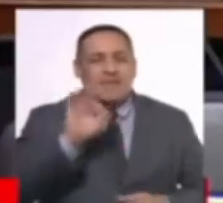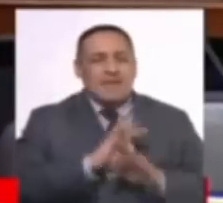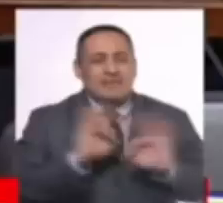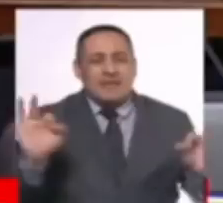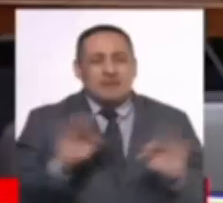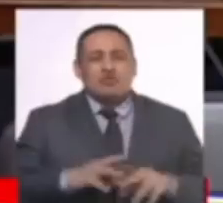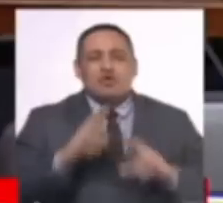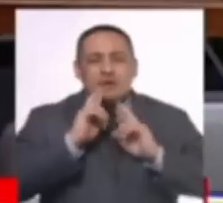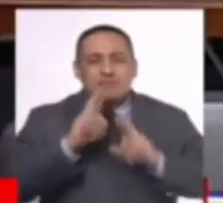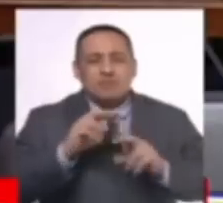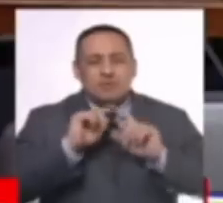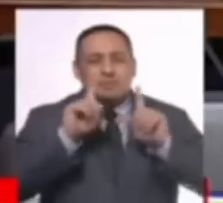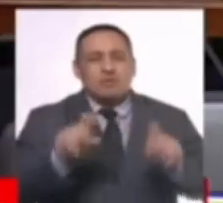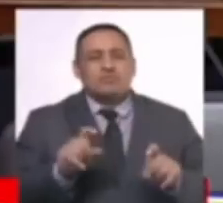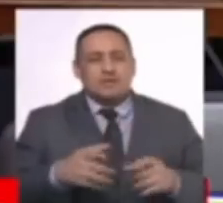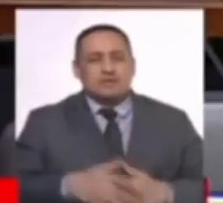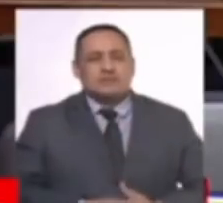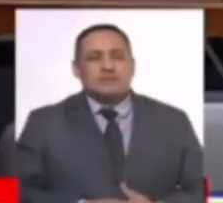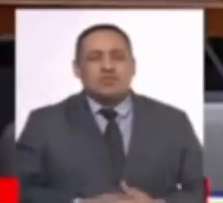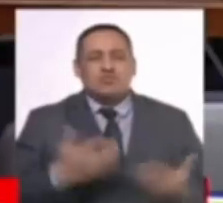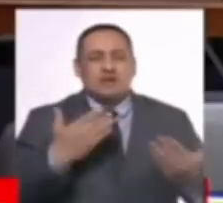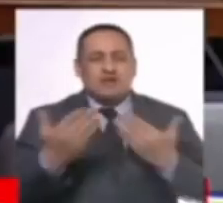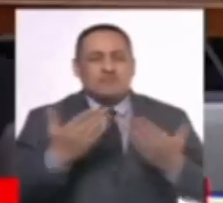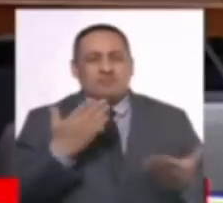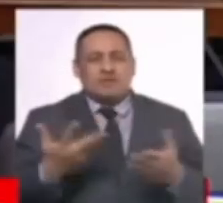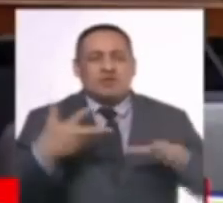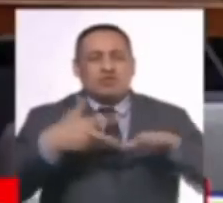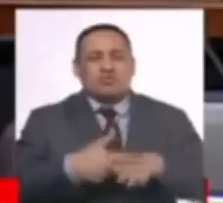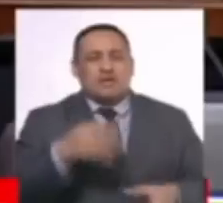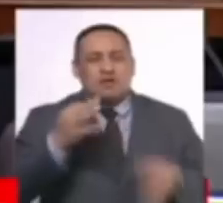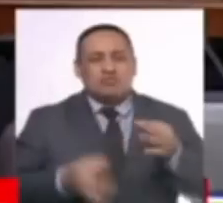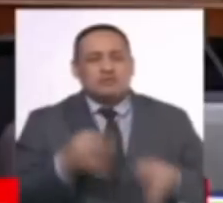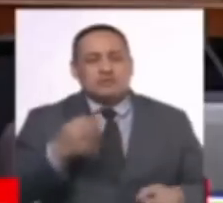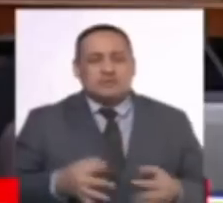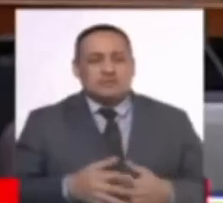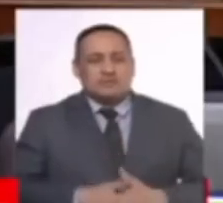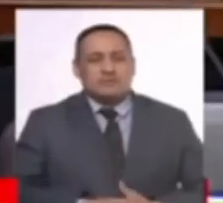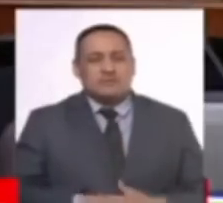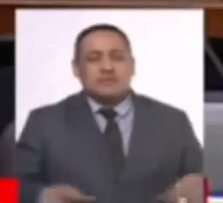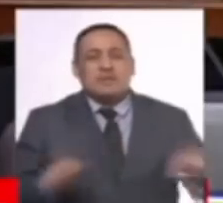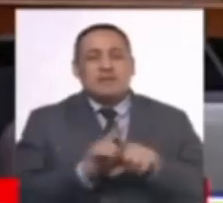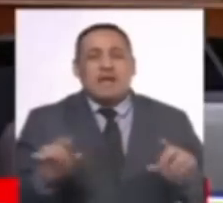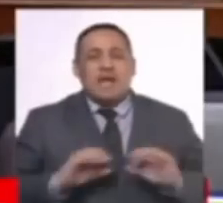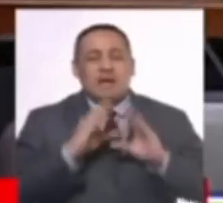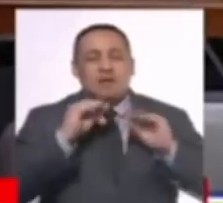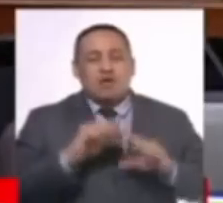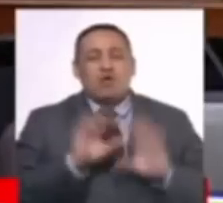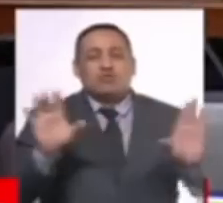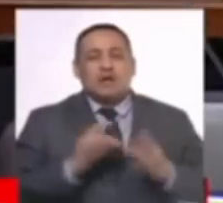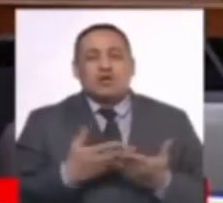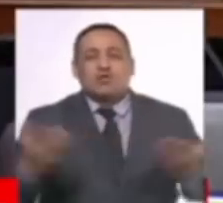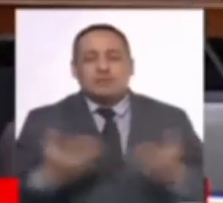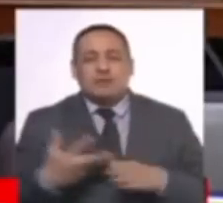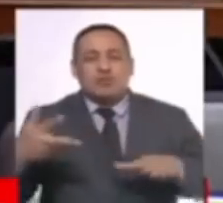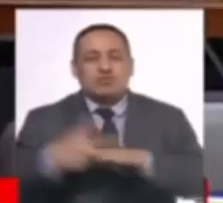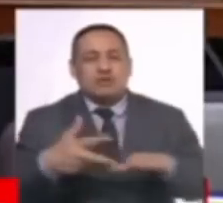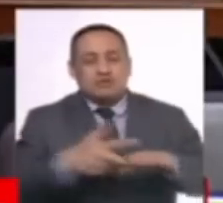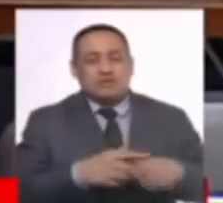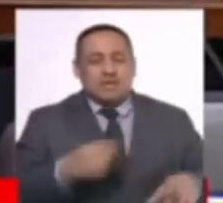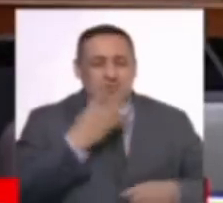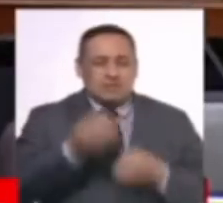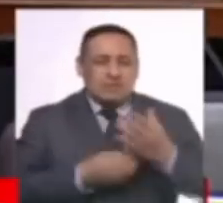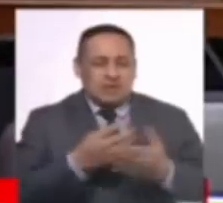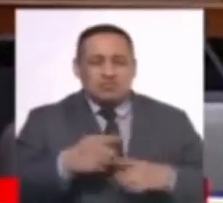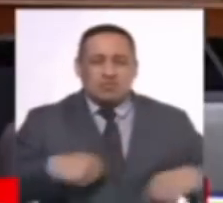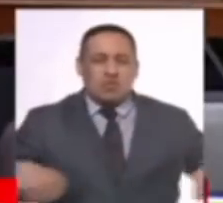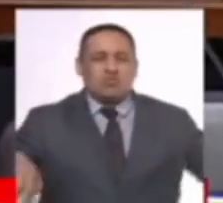no contestando las preguntas. Una manera de obstruir a la justicia. Ha empleado otros métodos de obstrucción a la justicia que hemos comentado